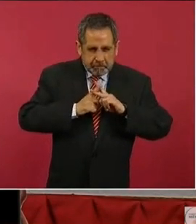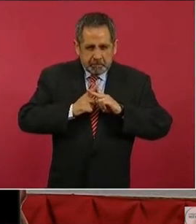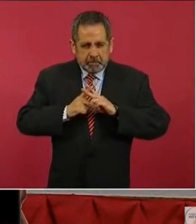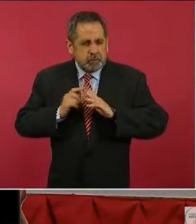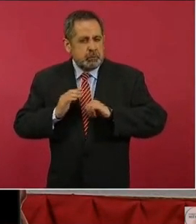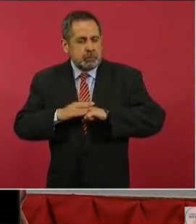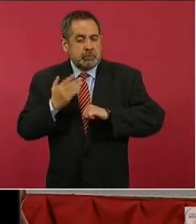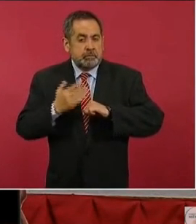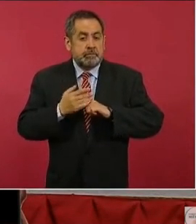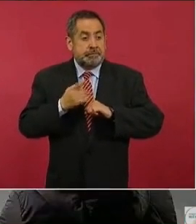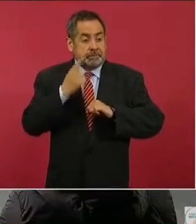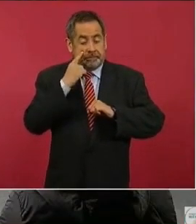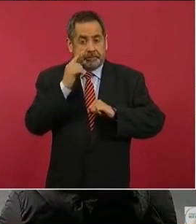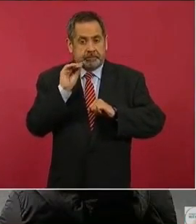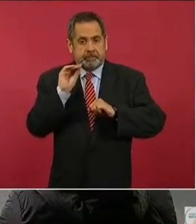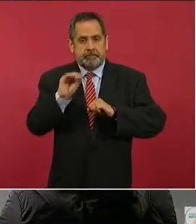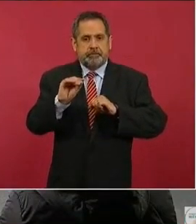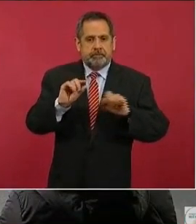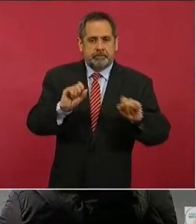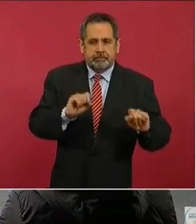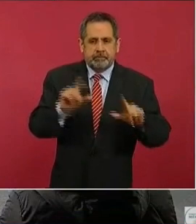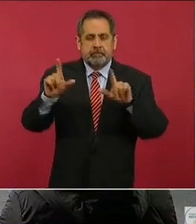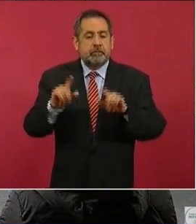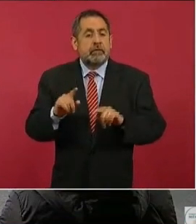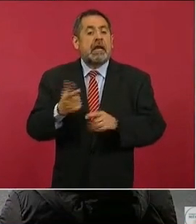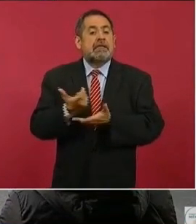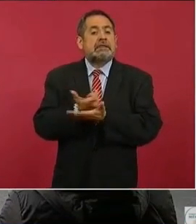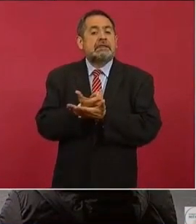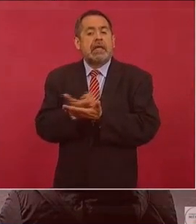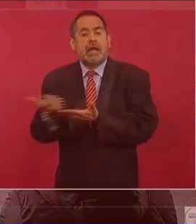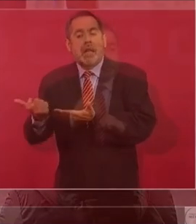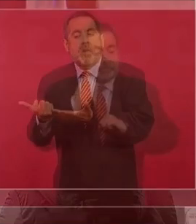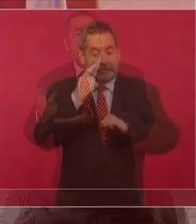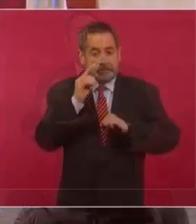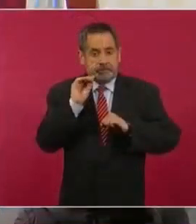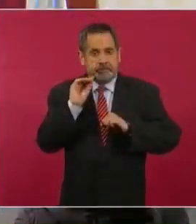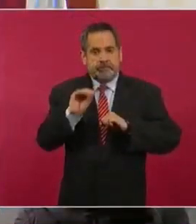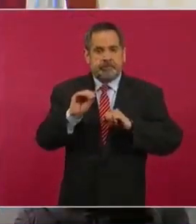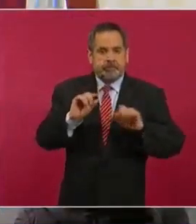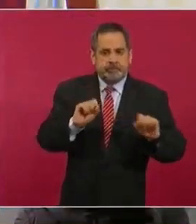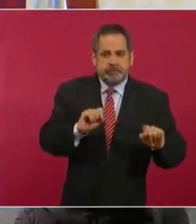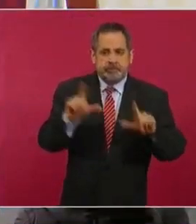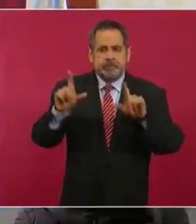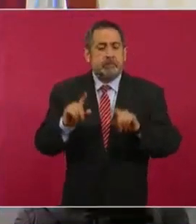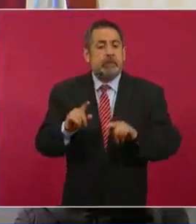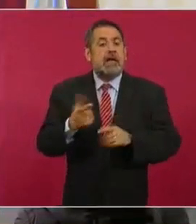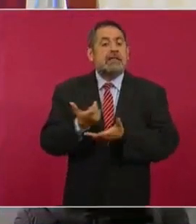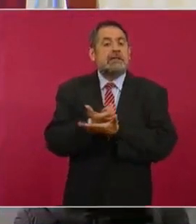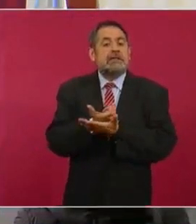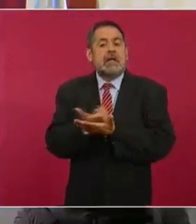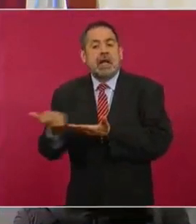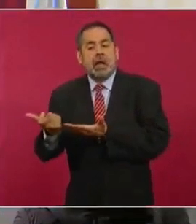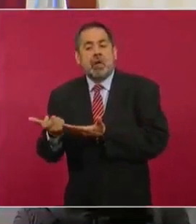si analizamos esto y ponemos una gráfica sobre salario,